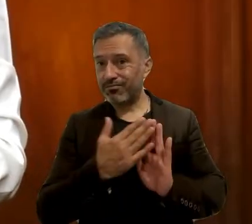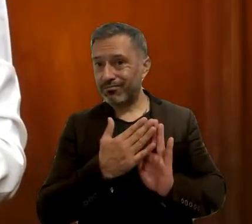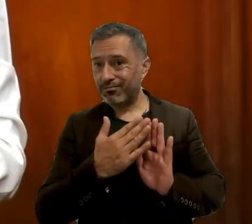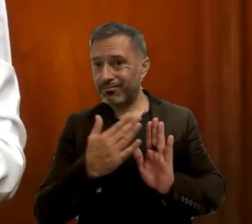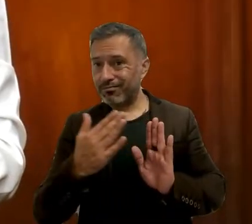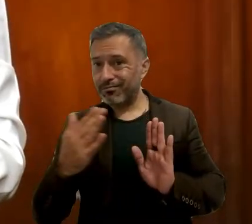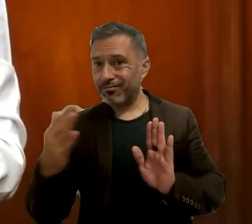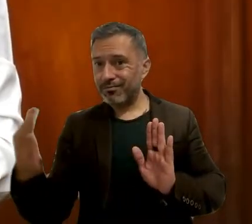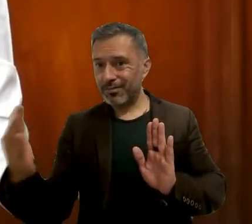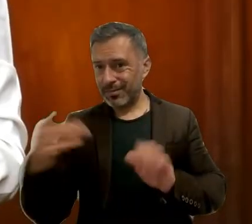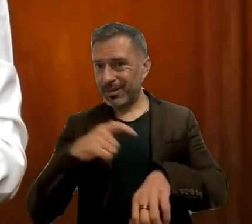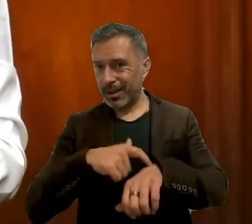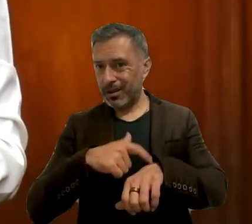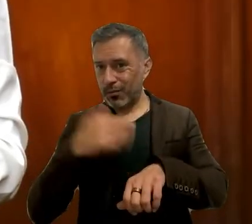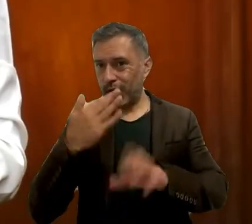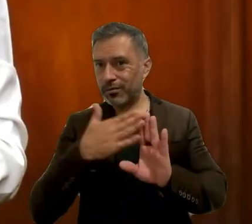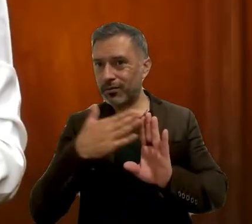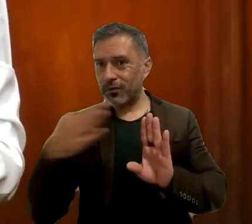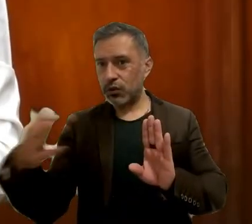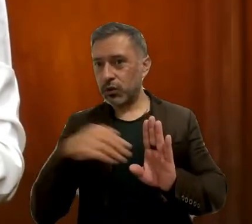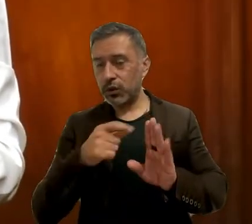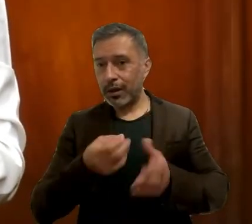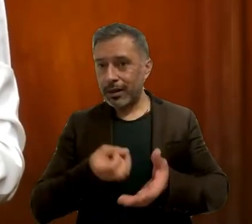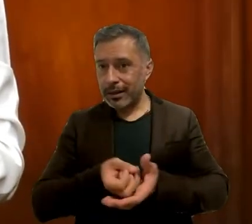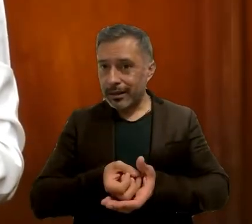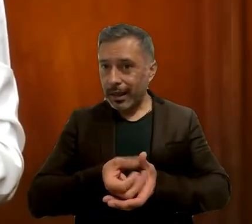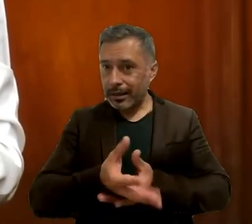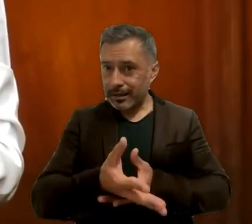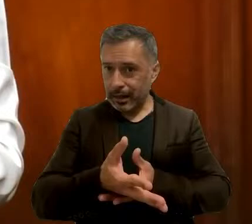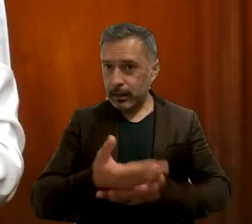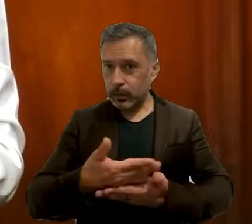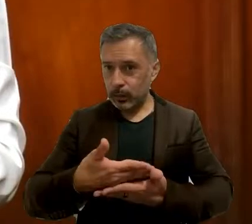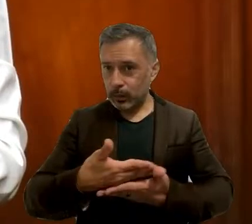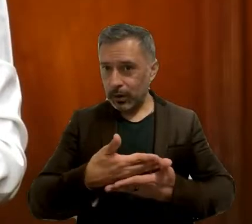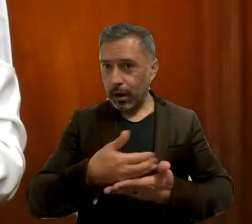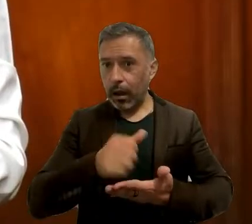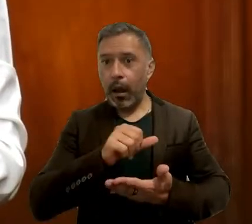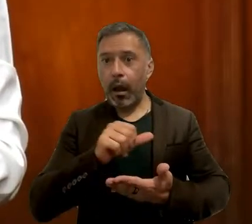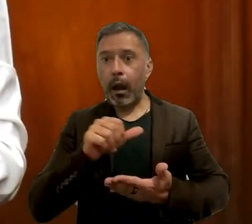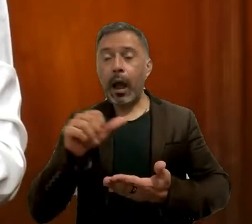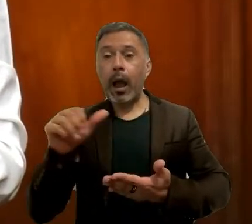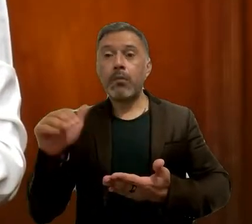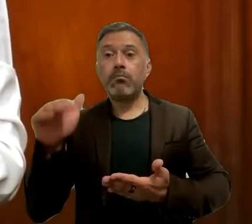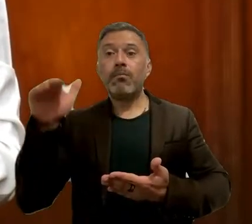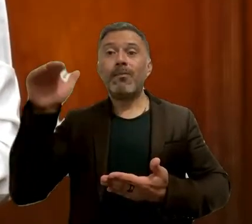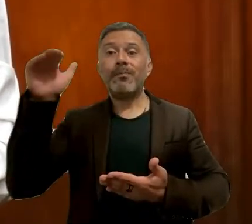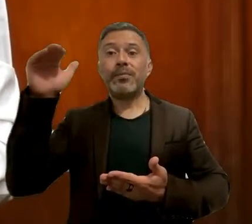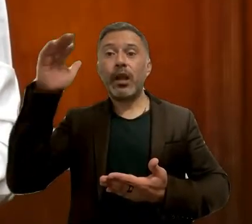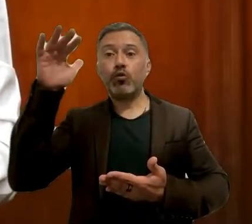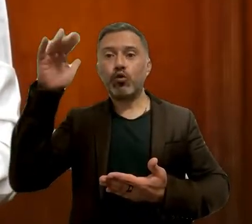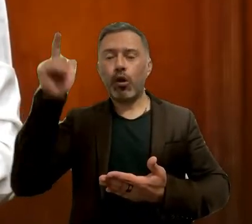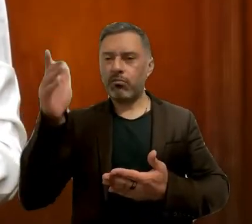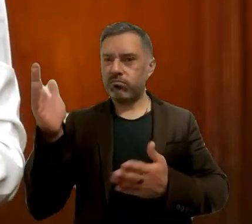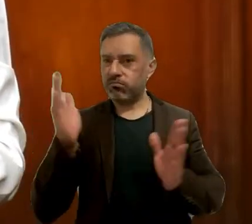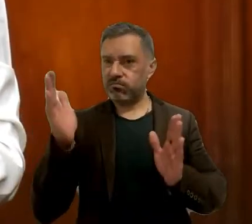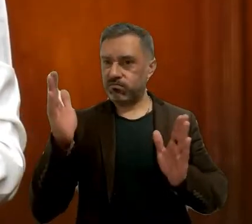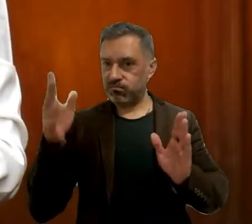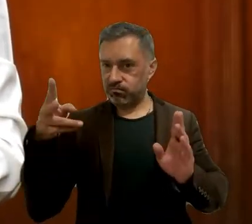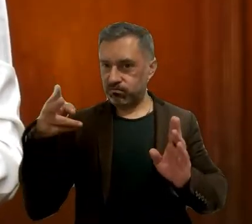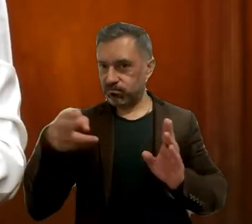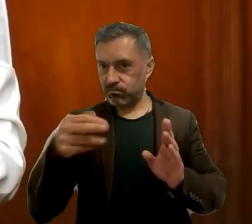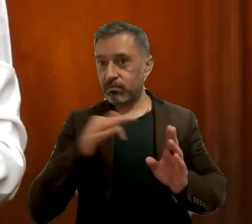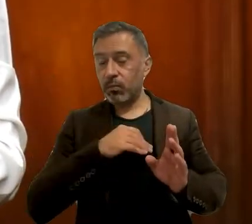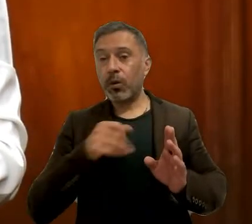comprometida desde que uno nace hasta antes de alcanzar la vida adulta, la cual impacta decisivamente en el desarrollo de